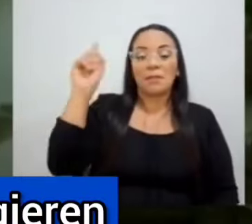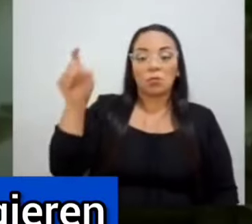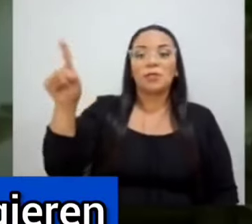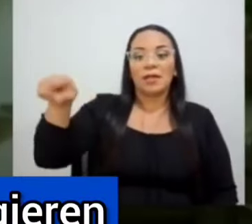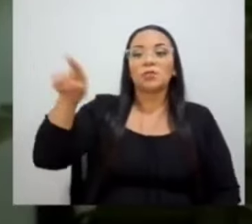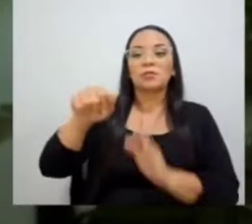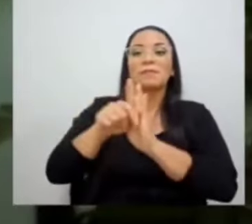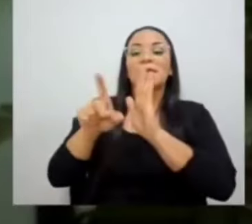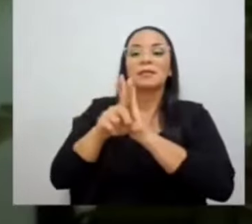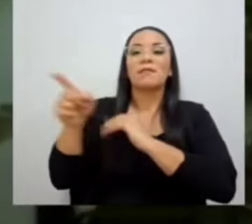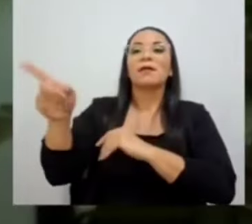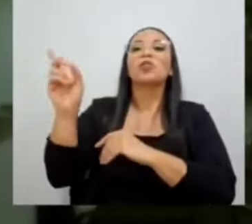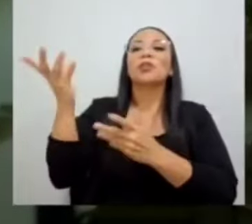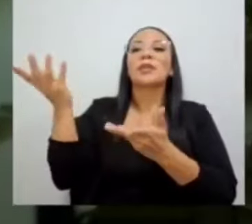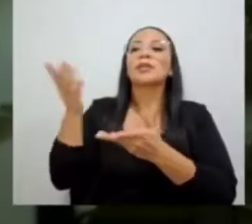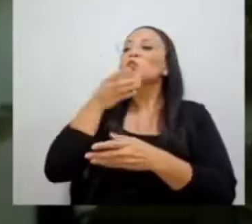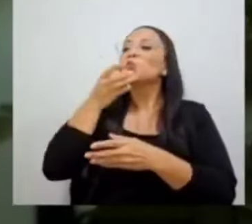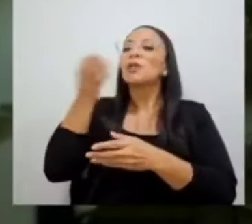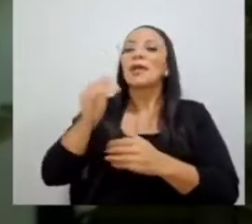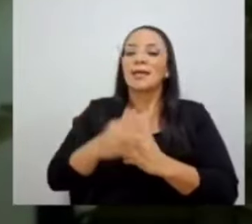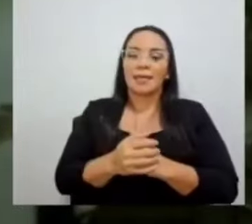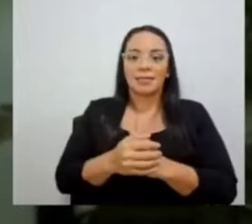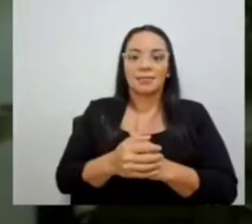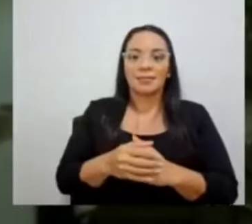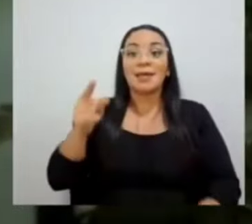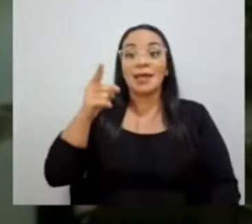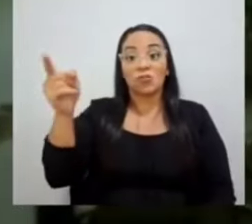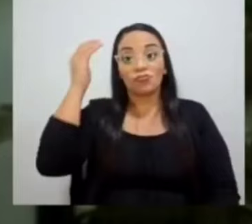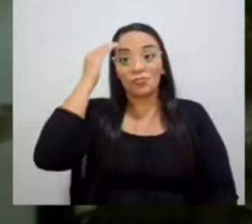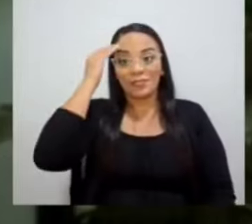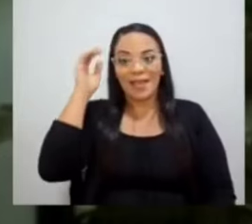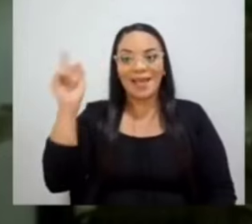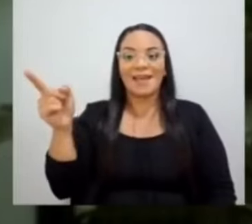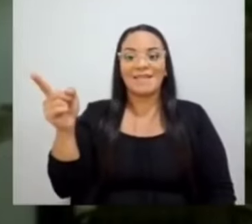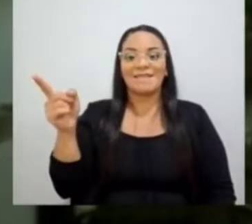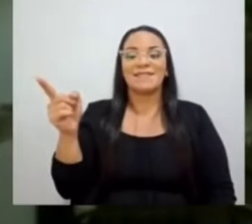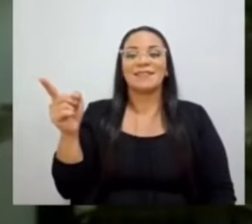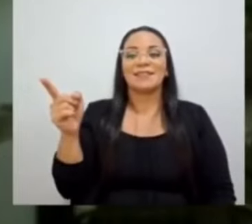nos sugieren? Porque ellos saben, a menos